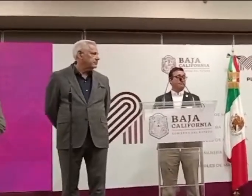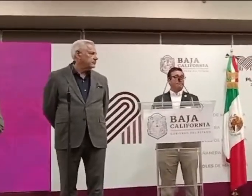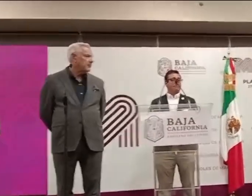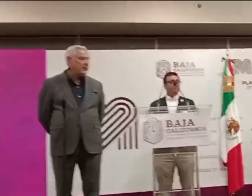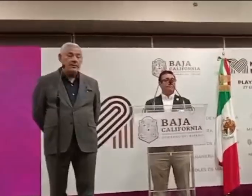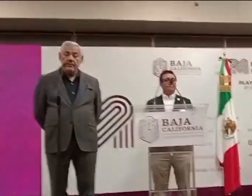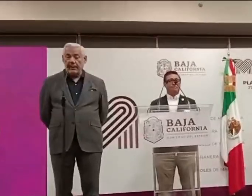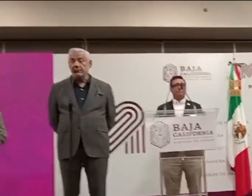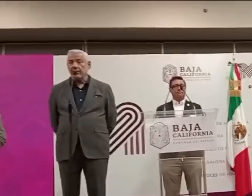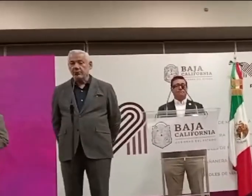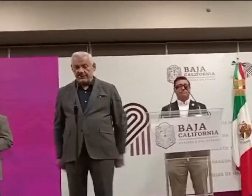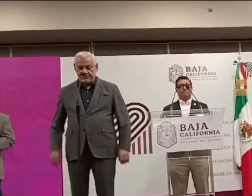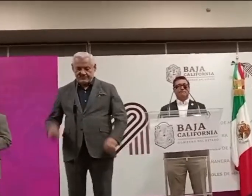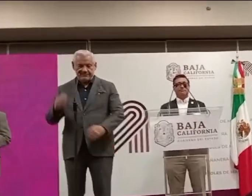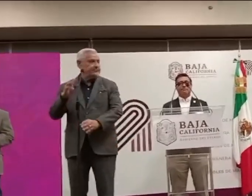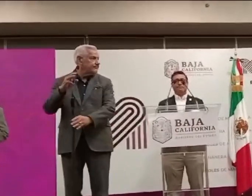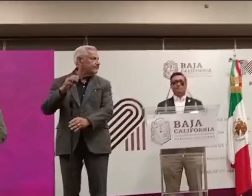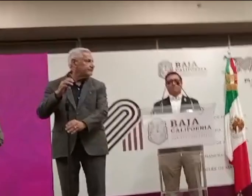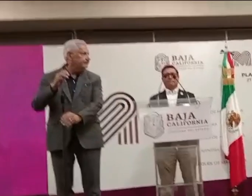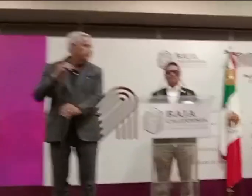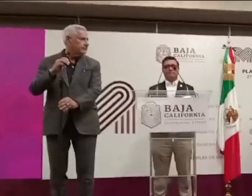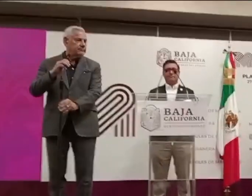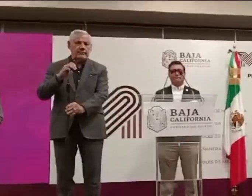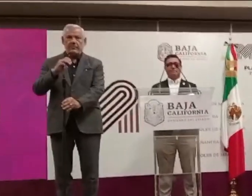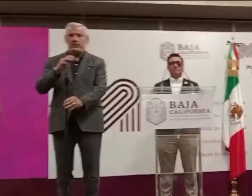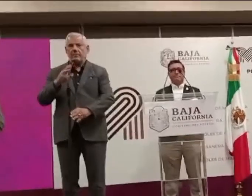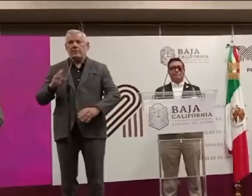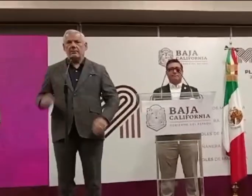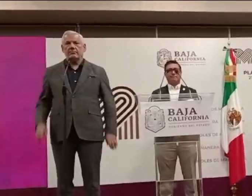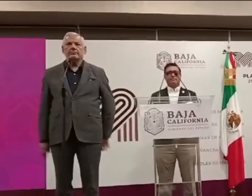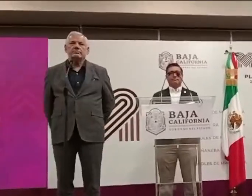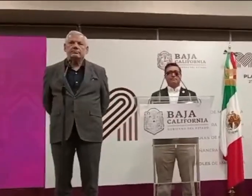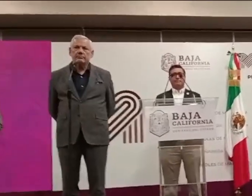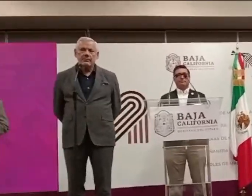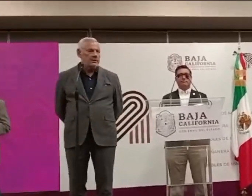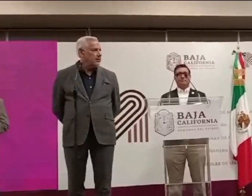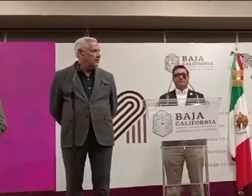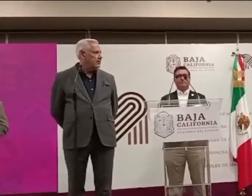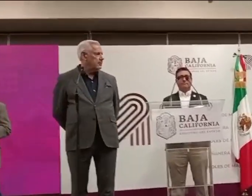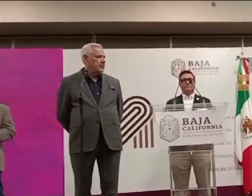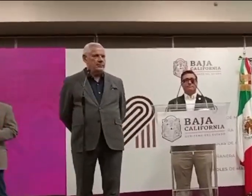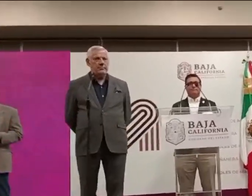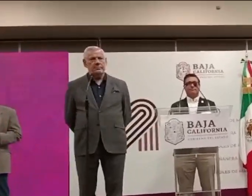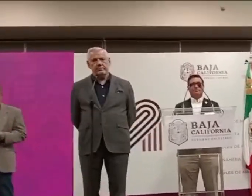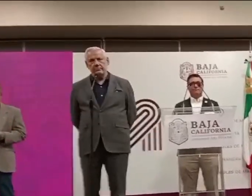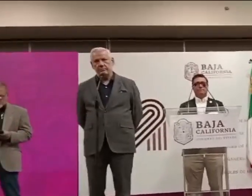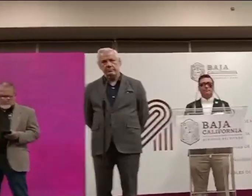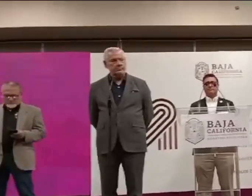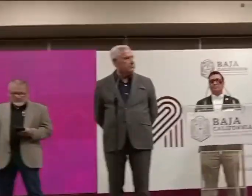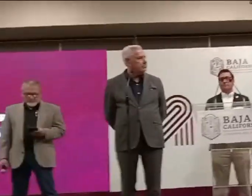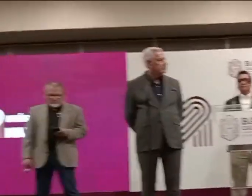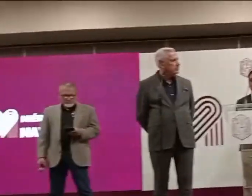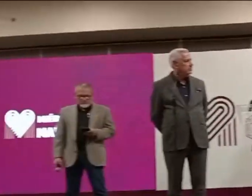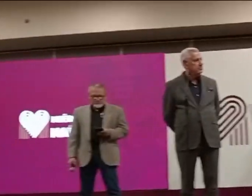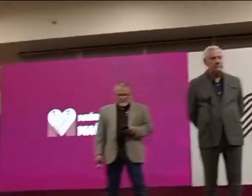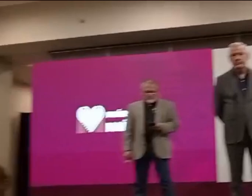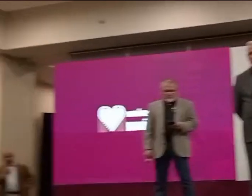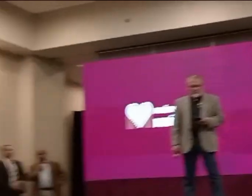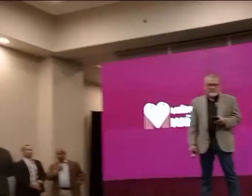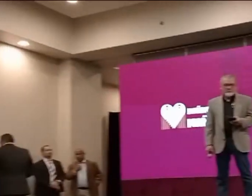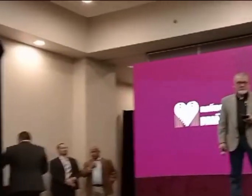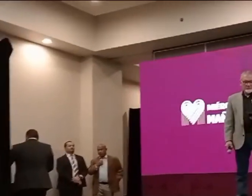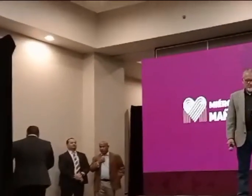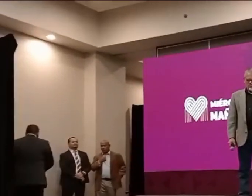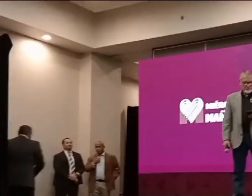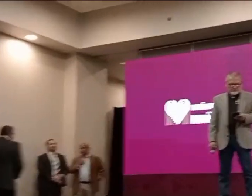en varias ocasiones, y hay tranquilidad, que los y las queremos mucho, que las y los